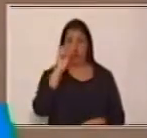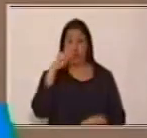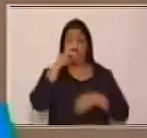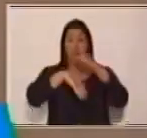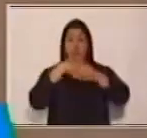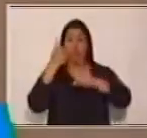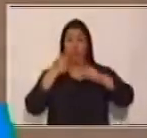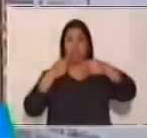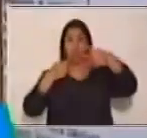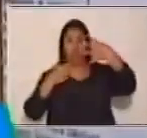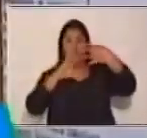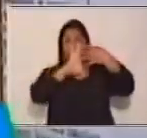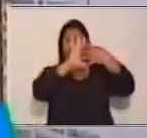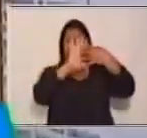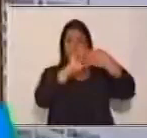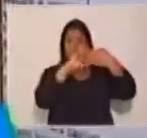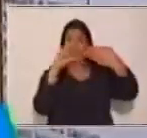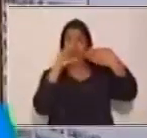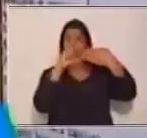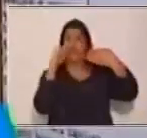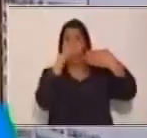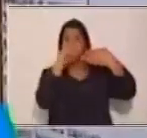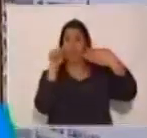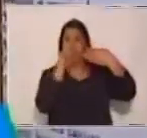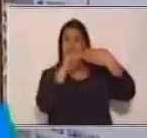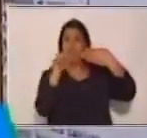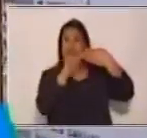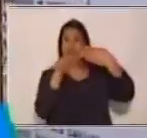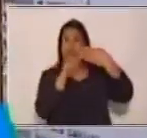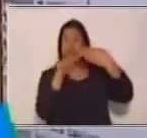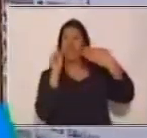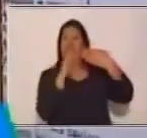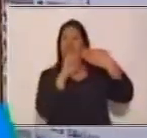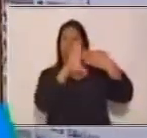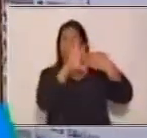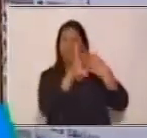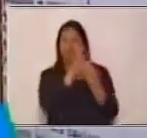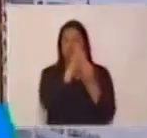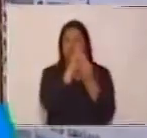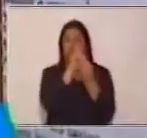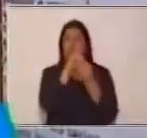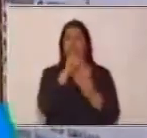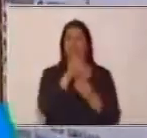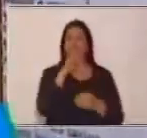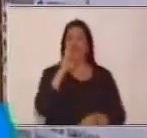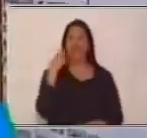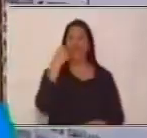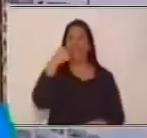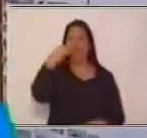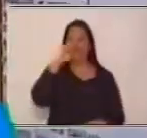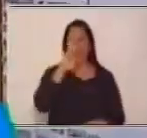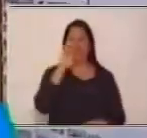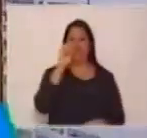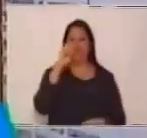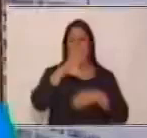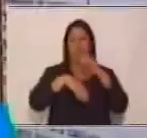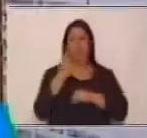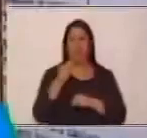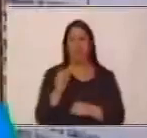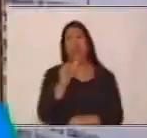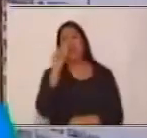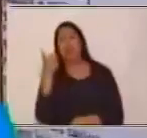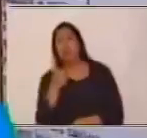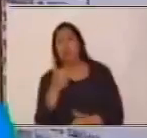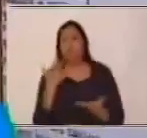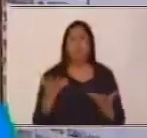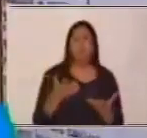versos. Y están separados en algunos poemas aparecen separados por espacios en blanco. Acá tenemos un espacio en